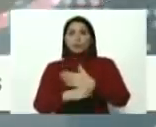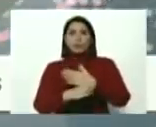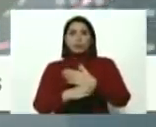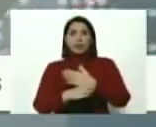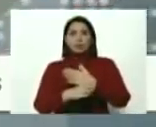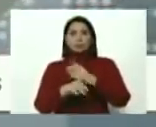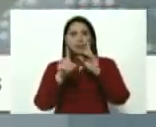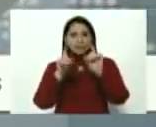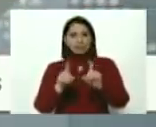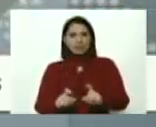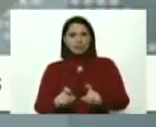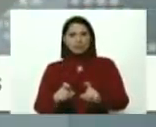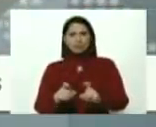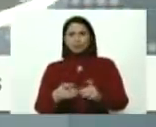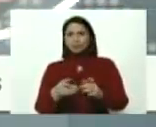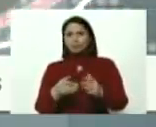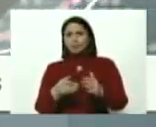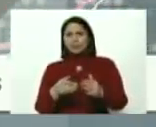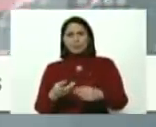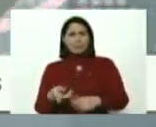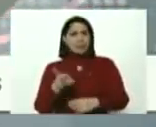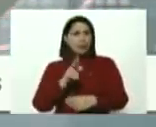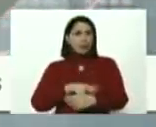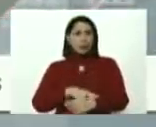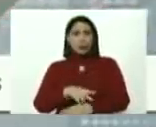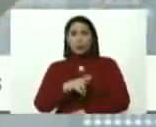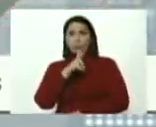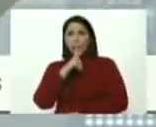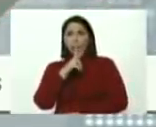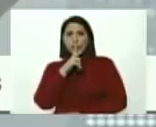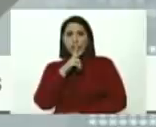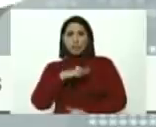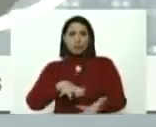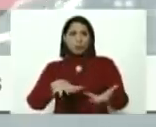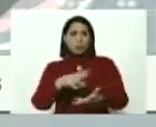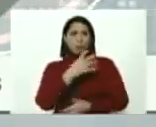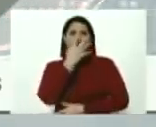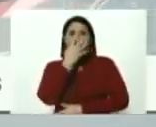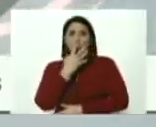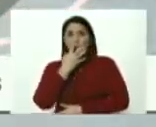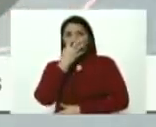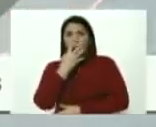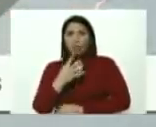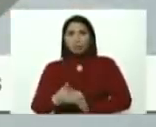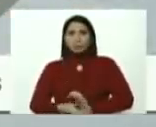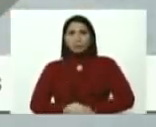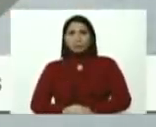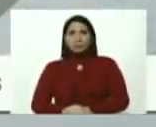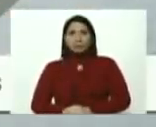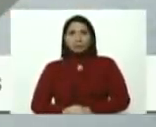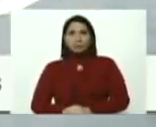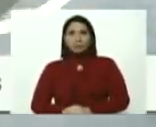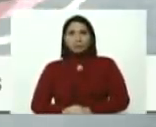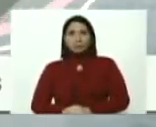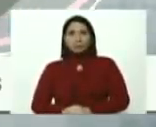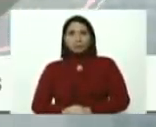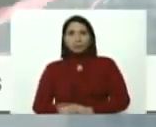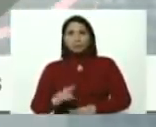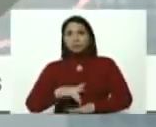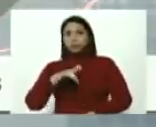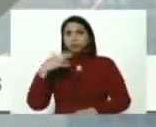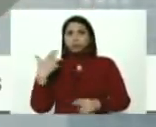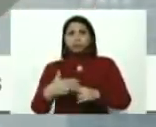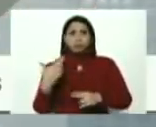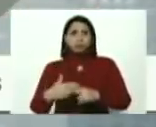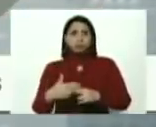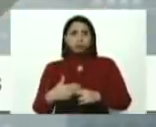fue tórpida, de insuficiencia respiratoria moderada evolucionó a insuficiencia respiratoria severa, por